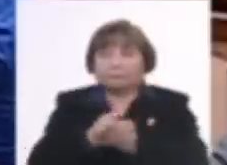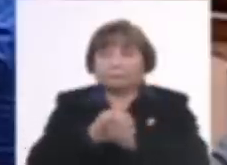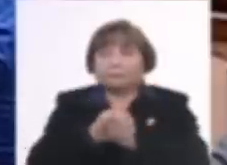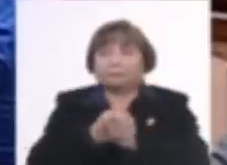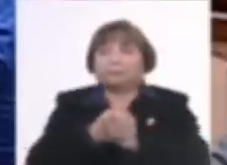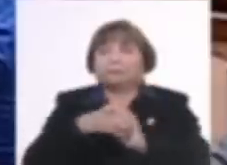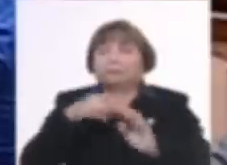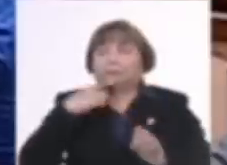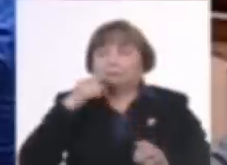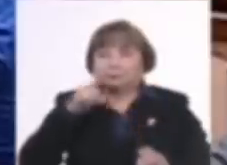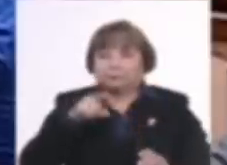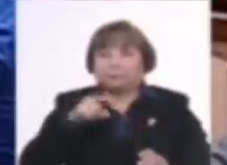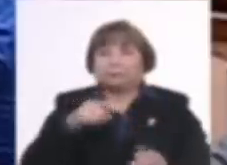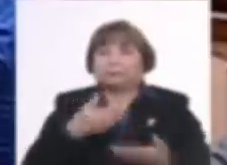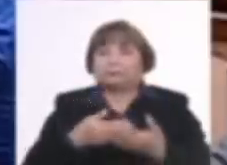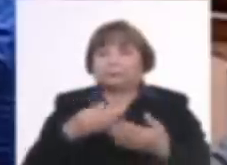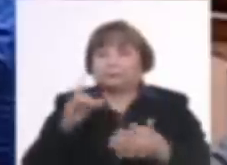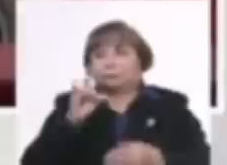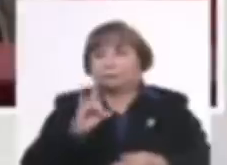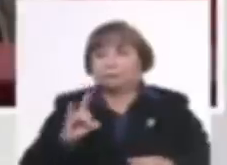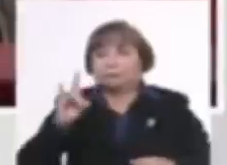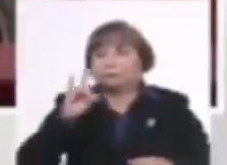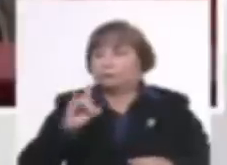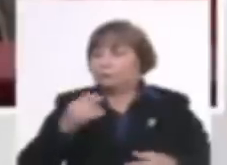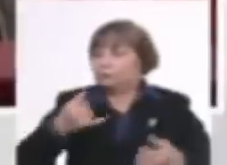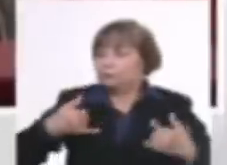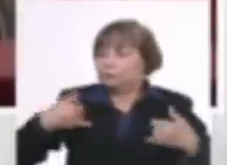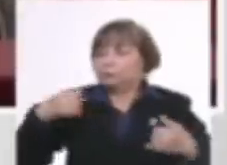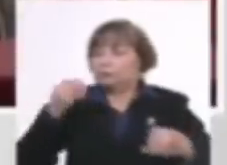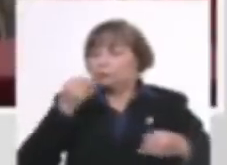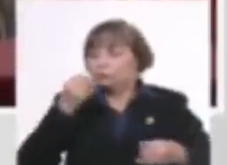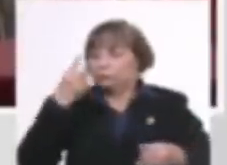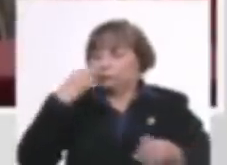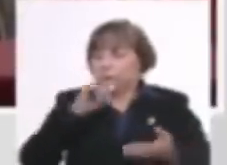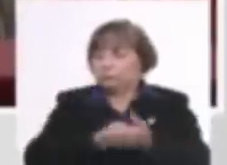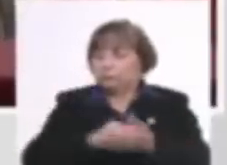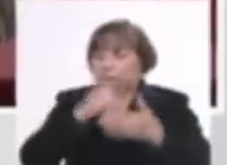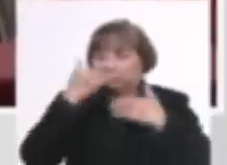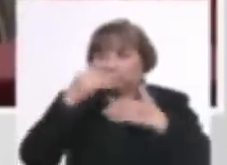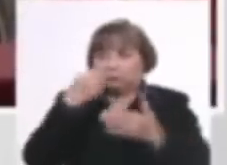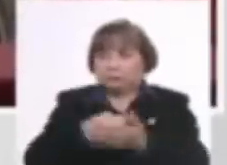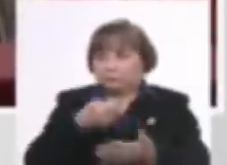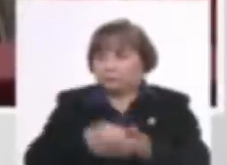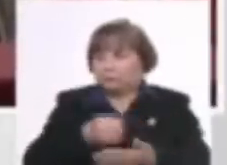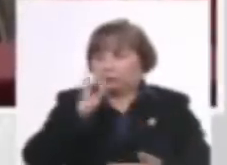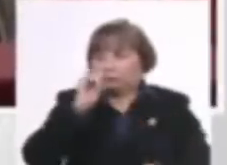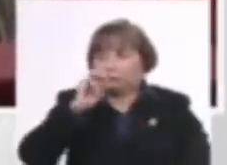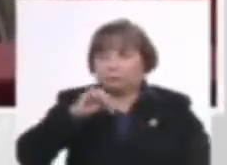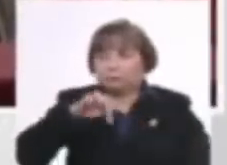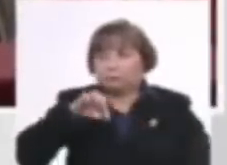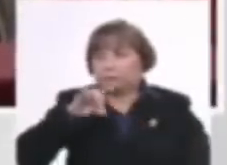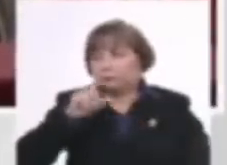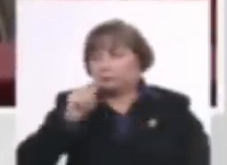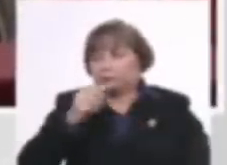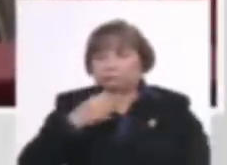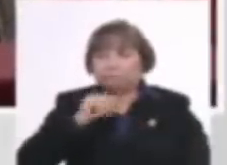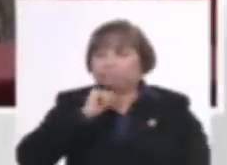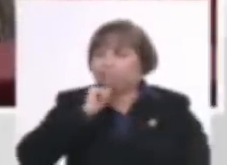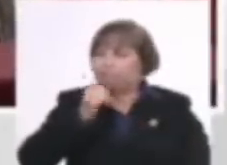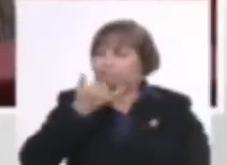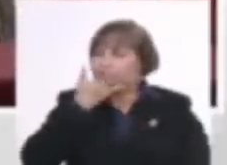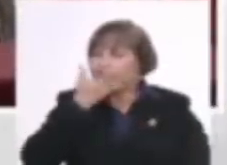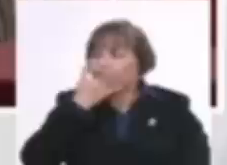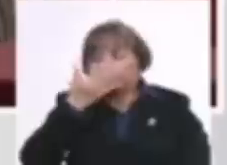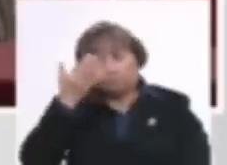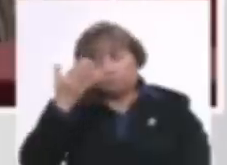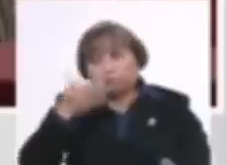amigos estarían utilizando prácticamente a los jóvenes para evitar pagar impuestos, y realmente me parece una falta